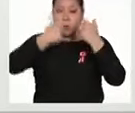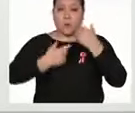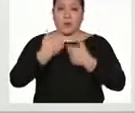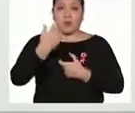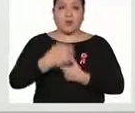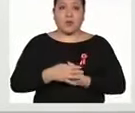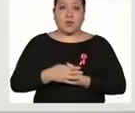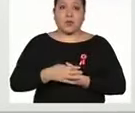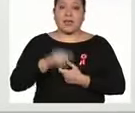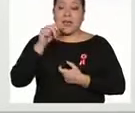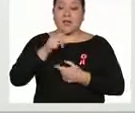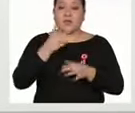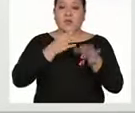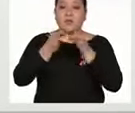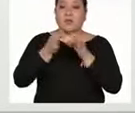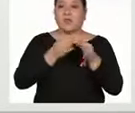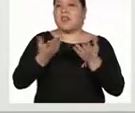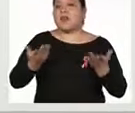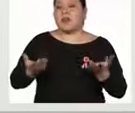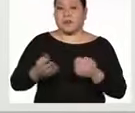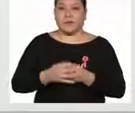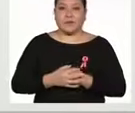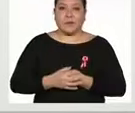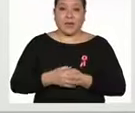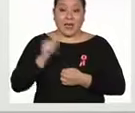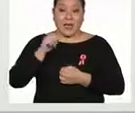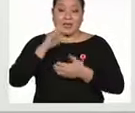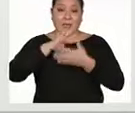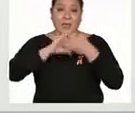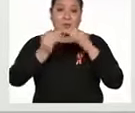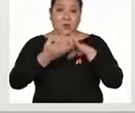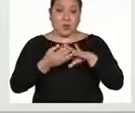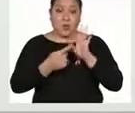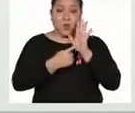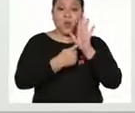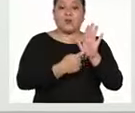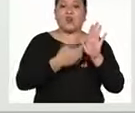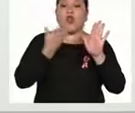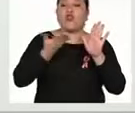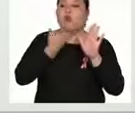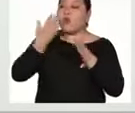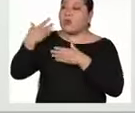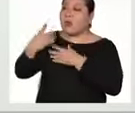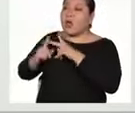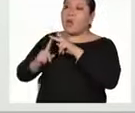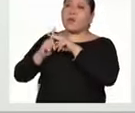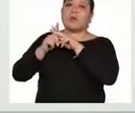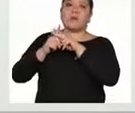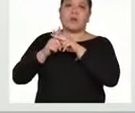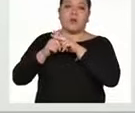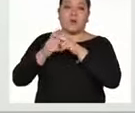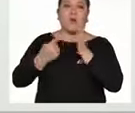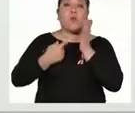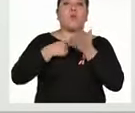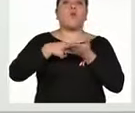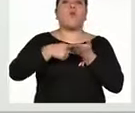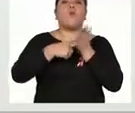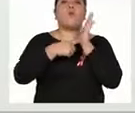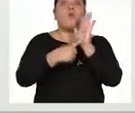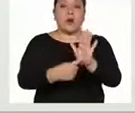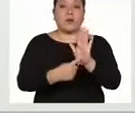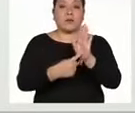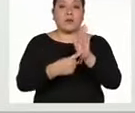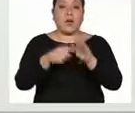que somos en la actualidad. Nuestra historia nos dice de dónde venimos, nuestras tradiciones y